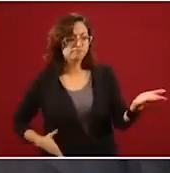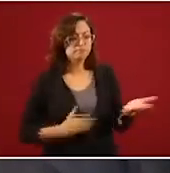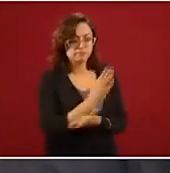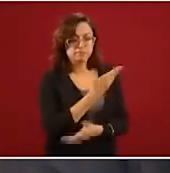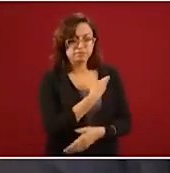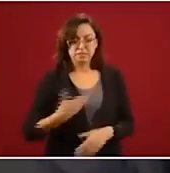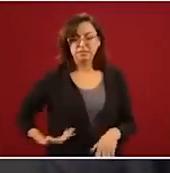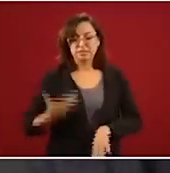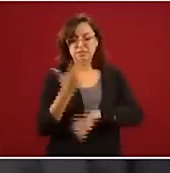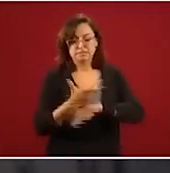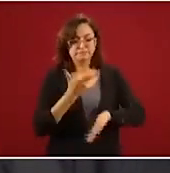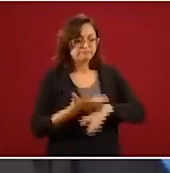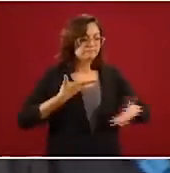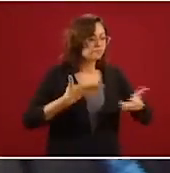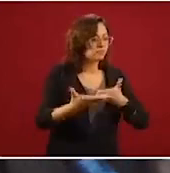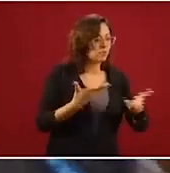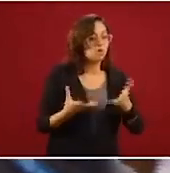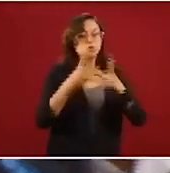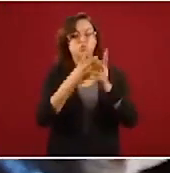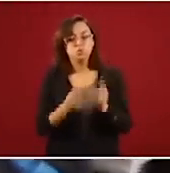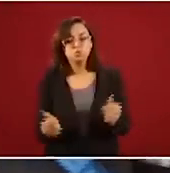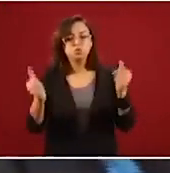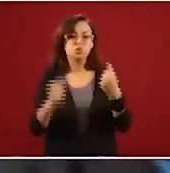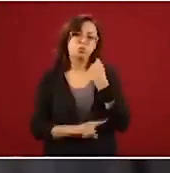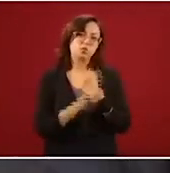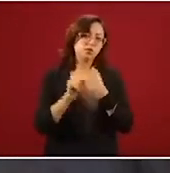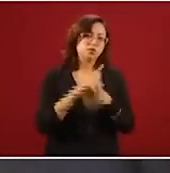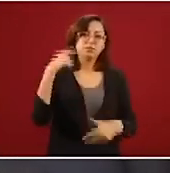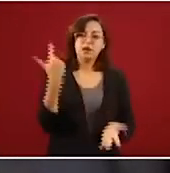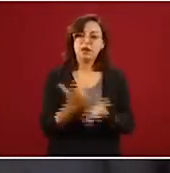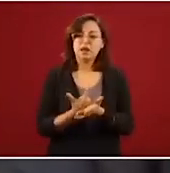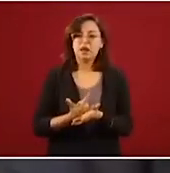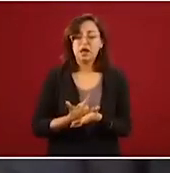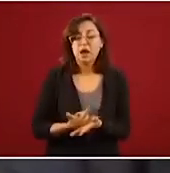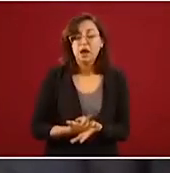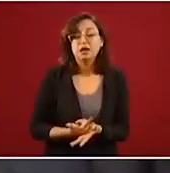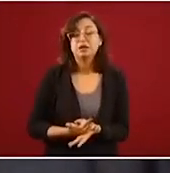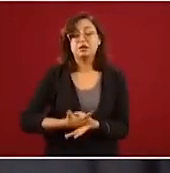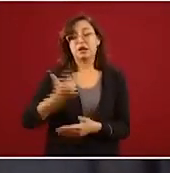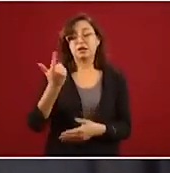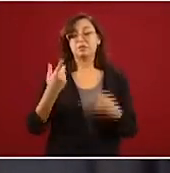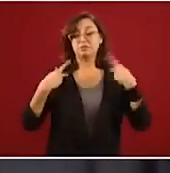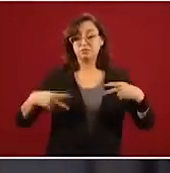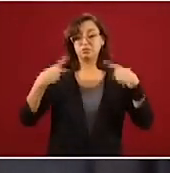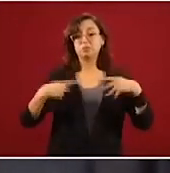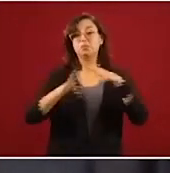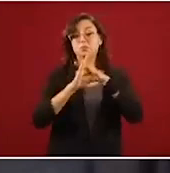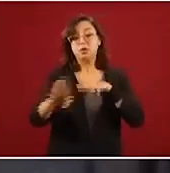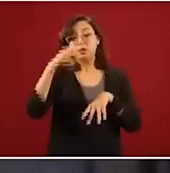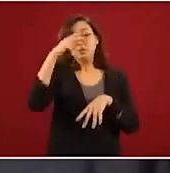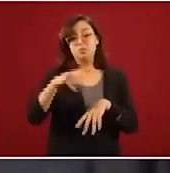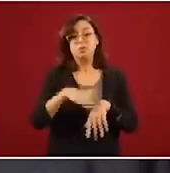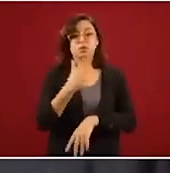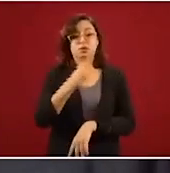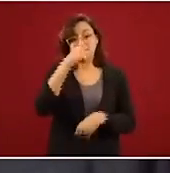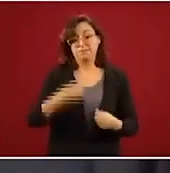Unidos para ver alguna solución a este problema migratorio que tanto afecta a quienes vivimos